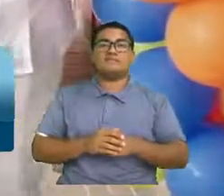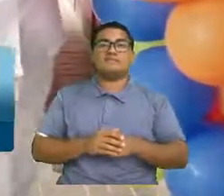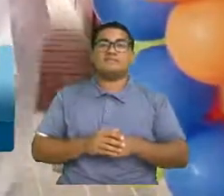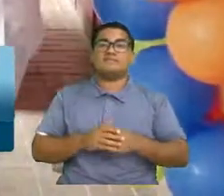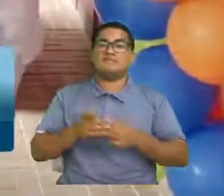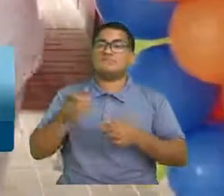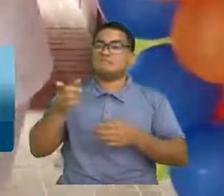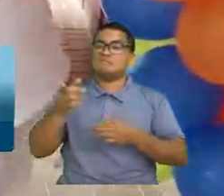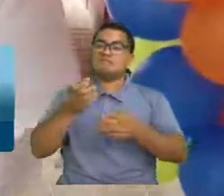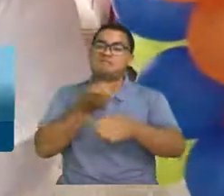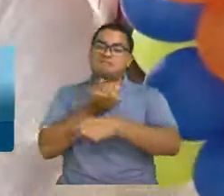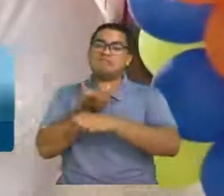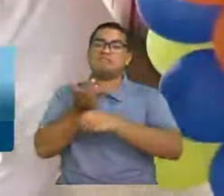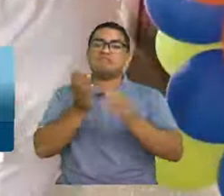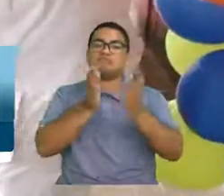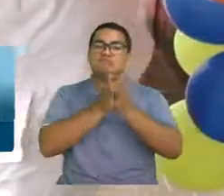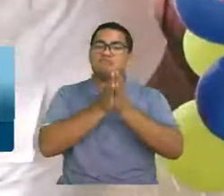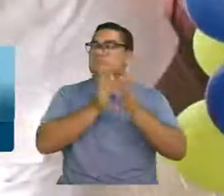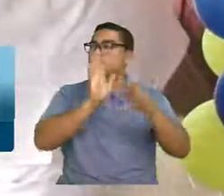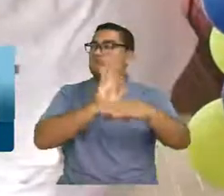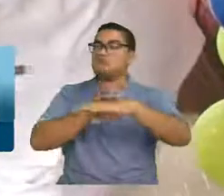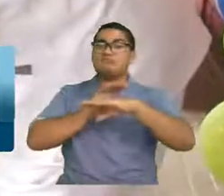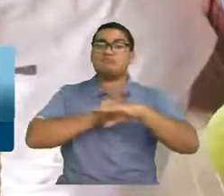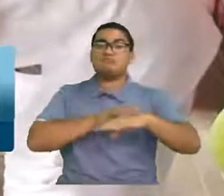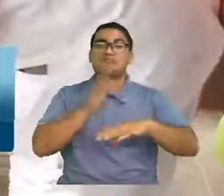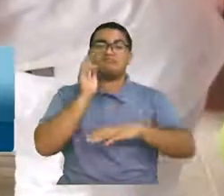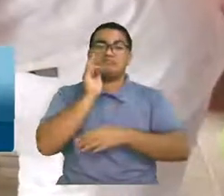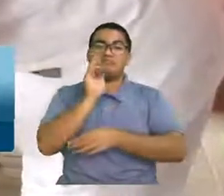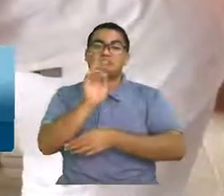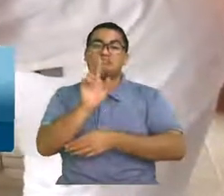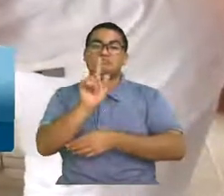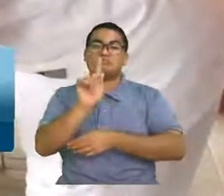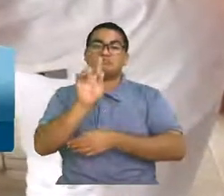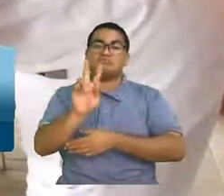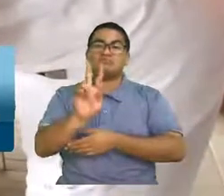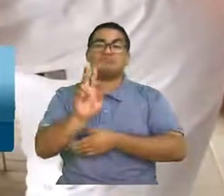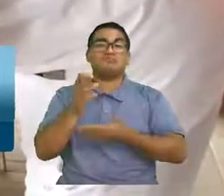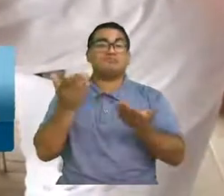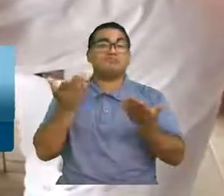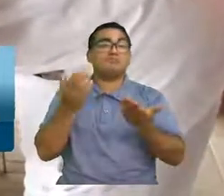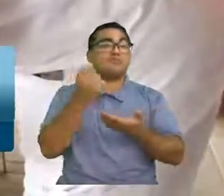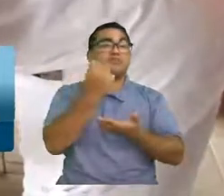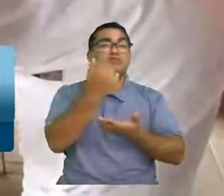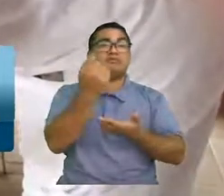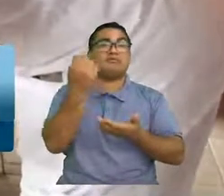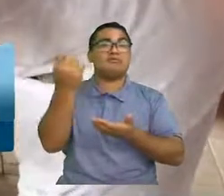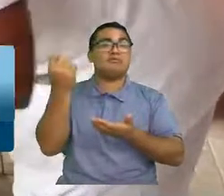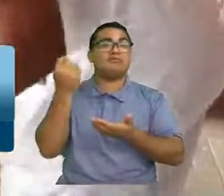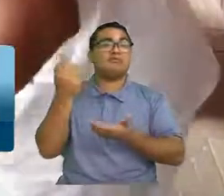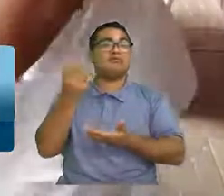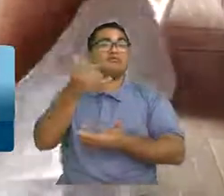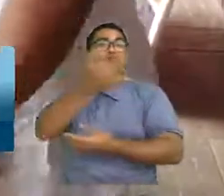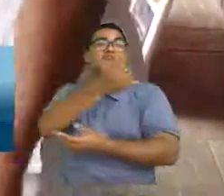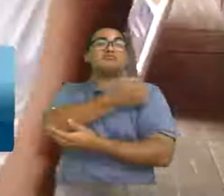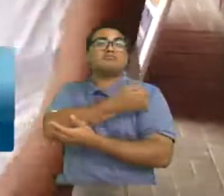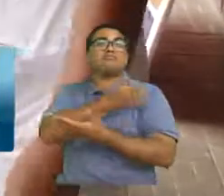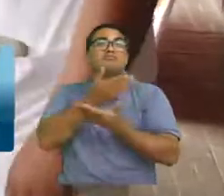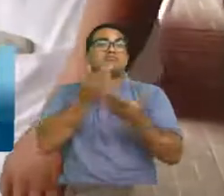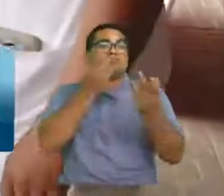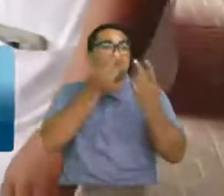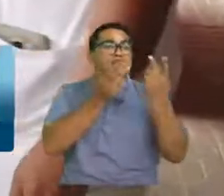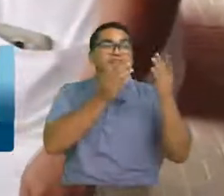llamado que me hace, licenciada, para las personas que nos están viendo y no, o quizás el personal de salud no ha llegado a su